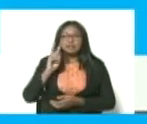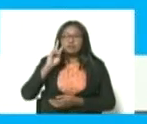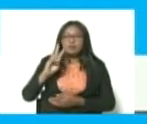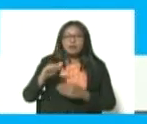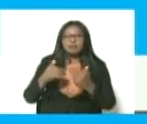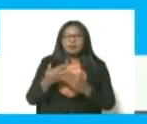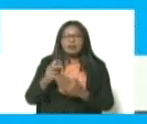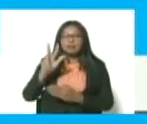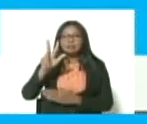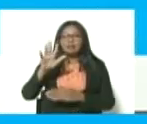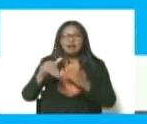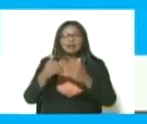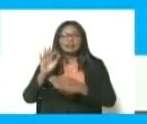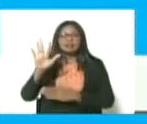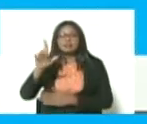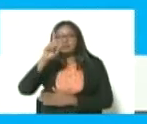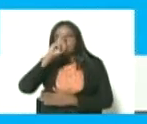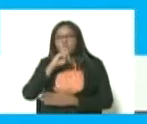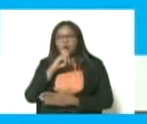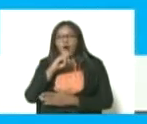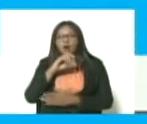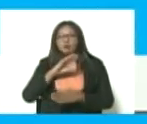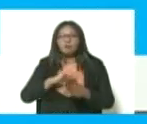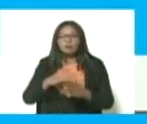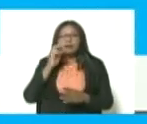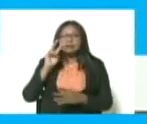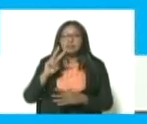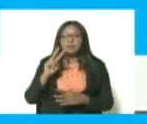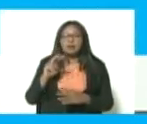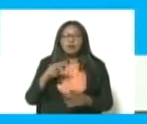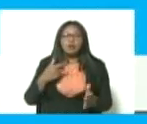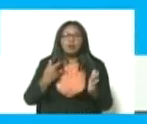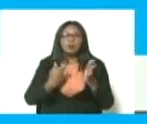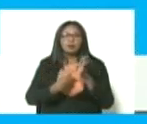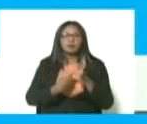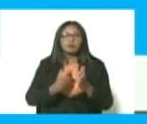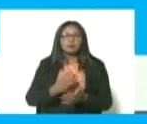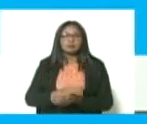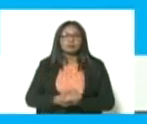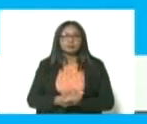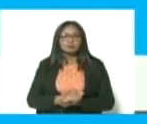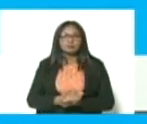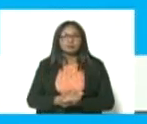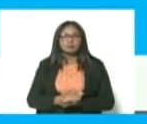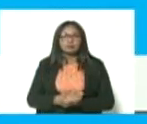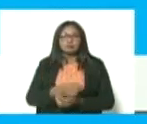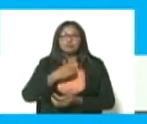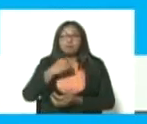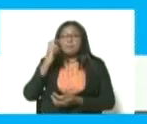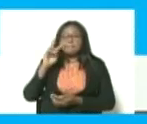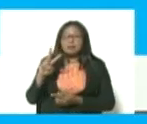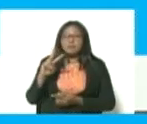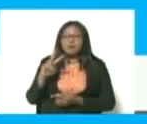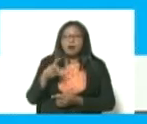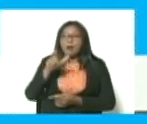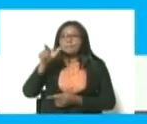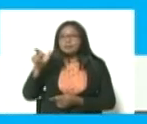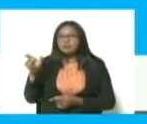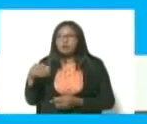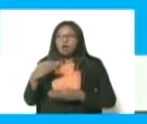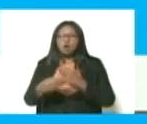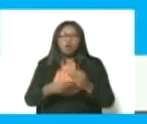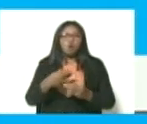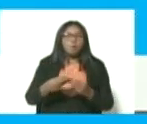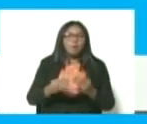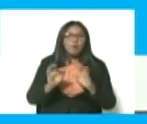unos 3-5 años para que suceda lo de la vacuna. Mientras tanto, la sociedad tendrá que acostumbrarse a manejarse con